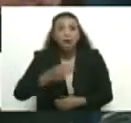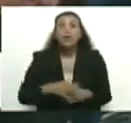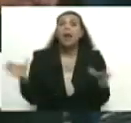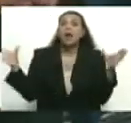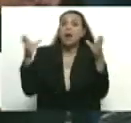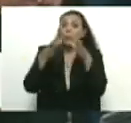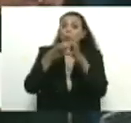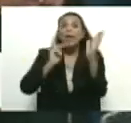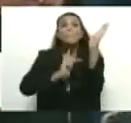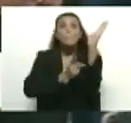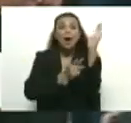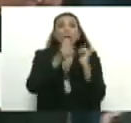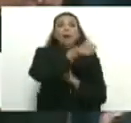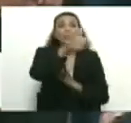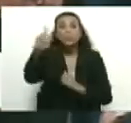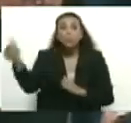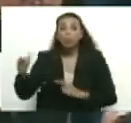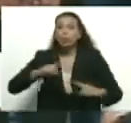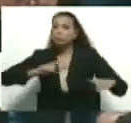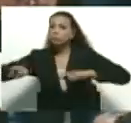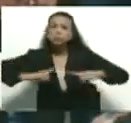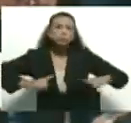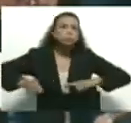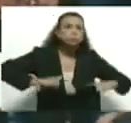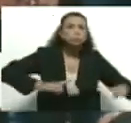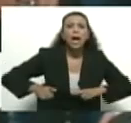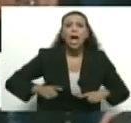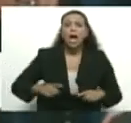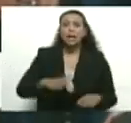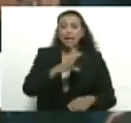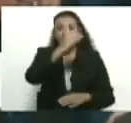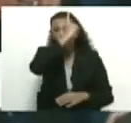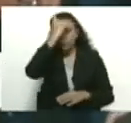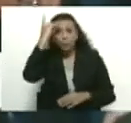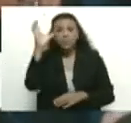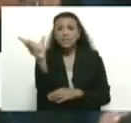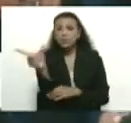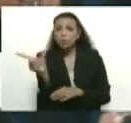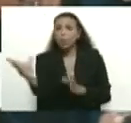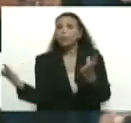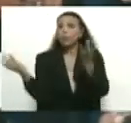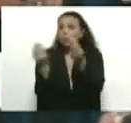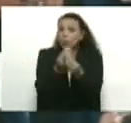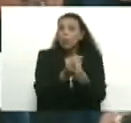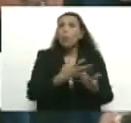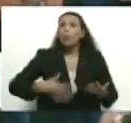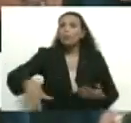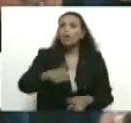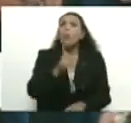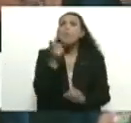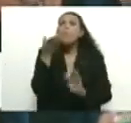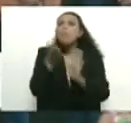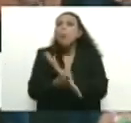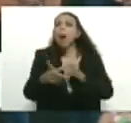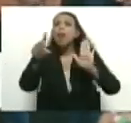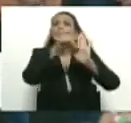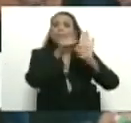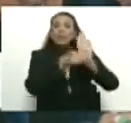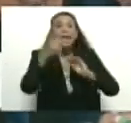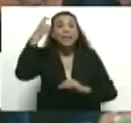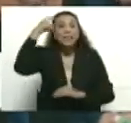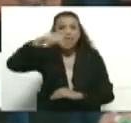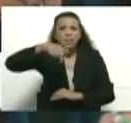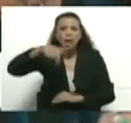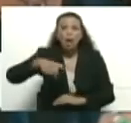reunión parroquial para todas las directrices que da nuestro Partido Socialista Unido de Venezuela. Y hoy,